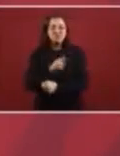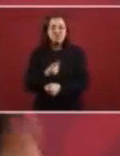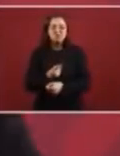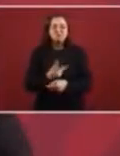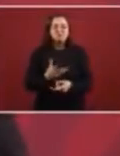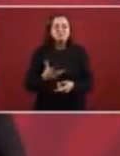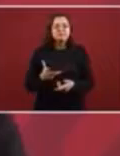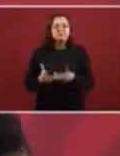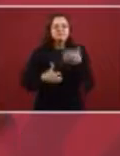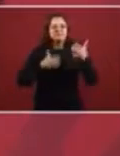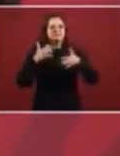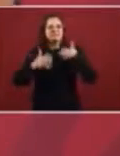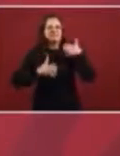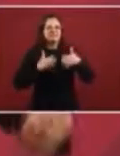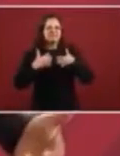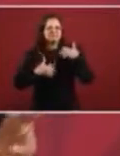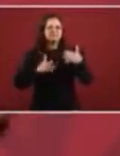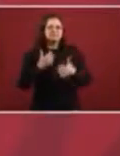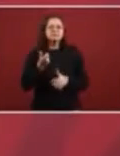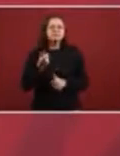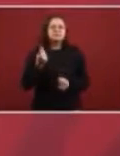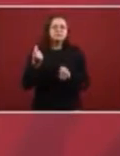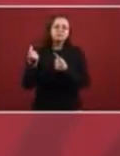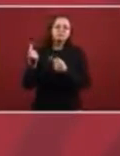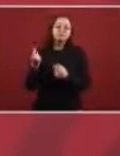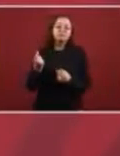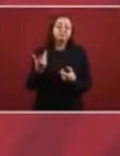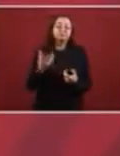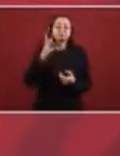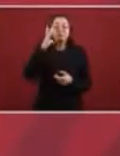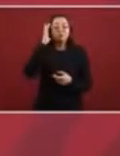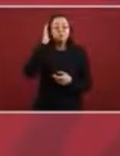pero este permitió